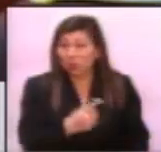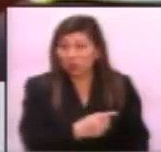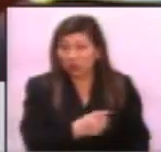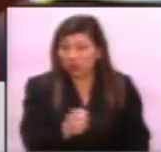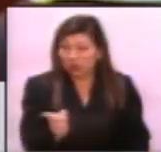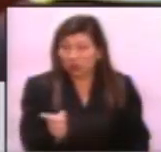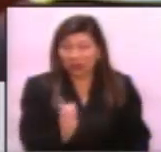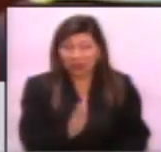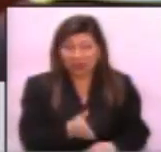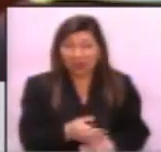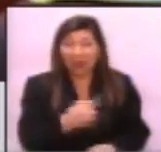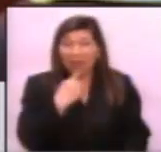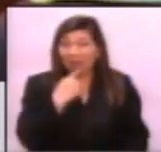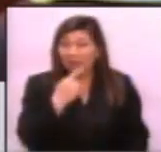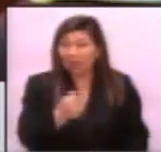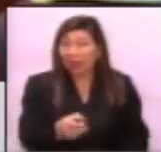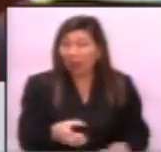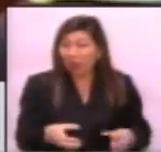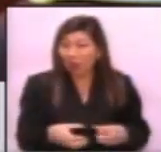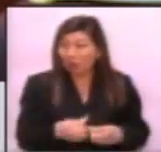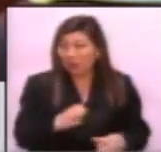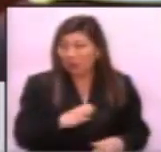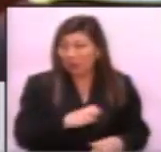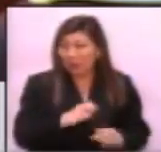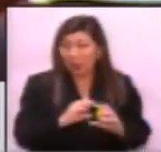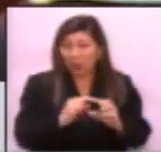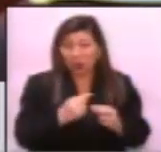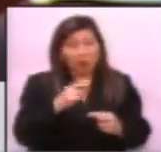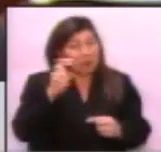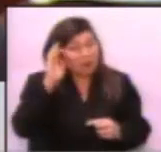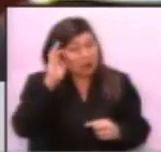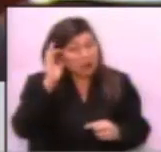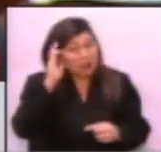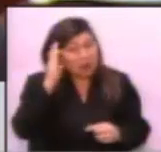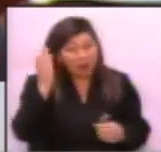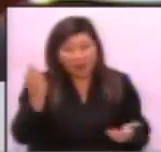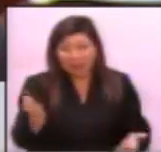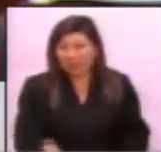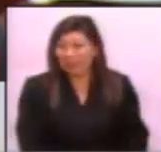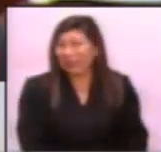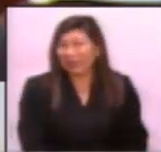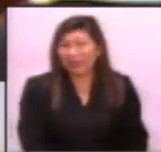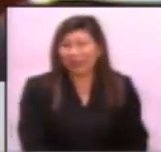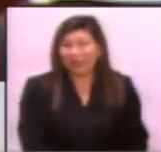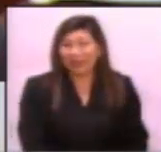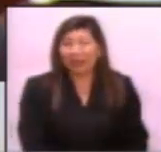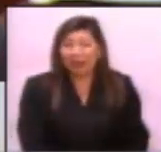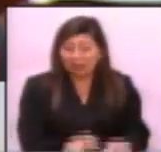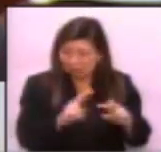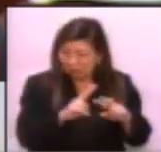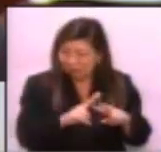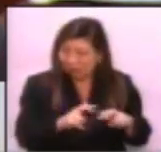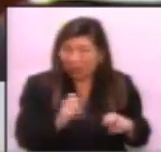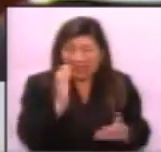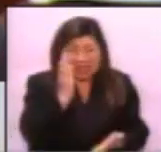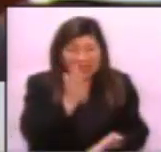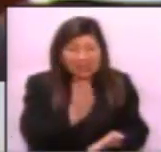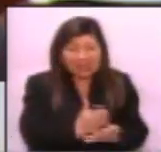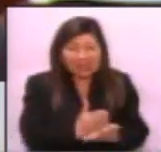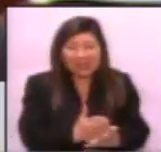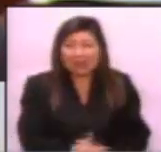ustedes han llegado denunciados a la Comisión de Ética del Grupo Fujimorista. Y debiendo investigar y